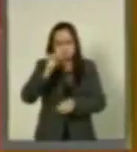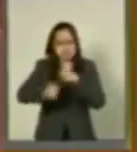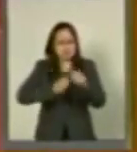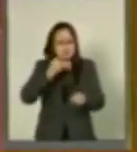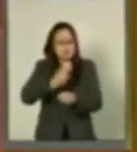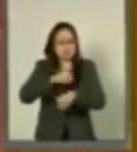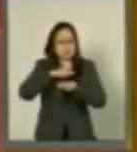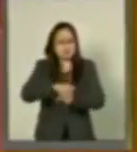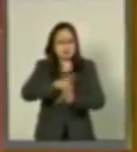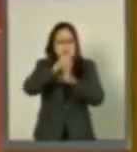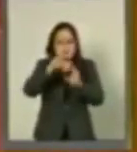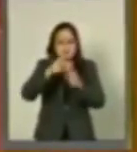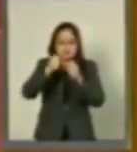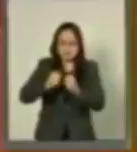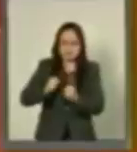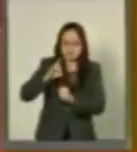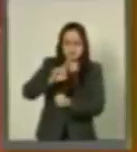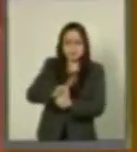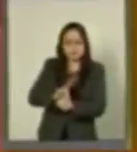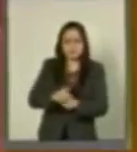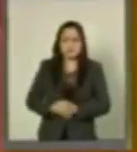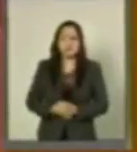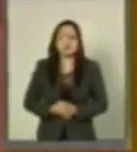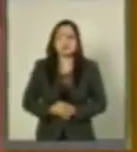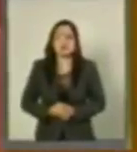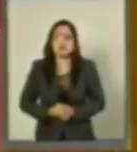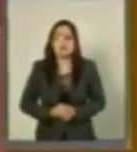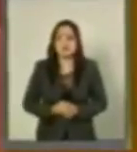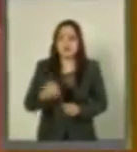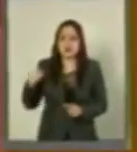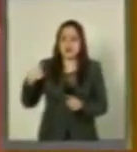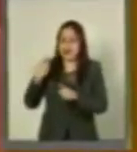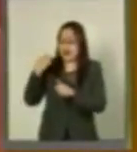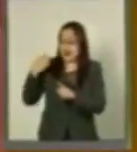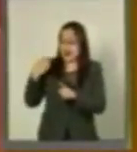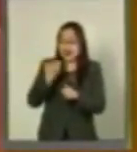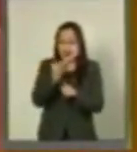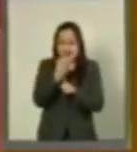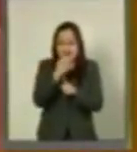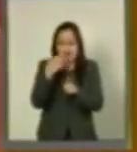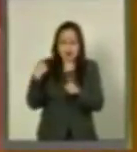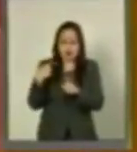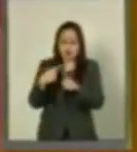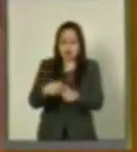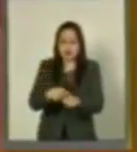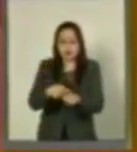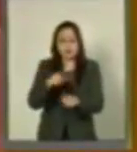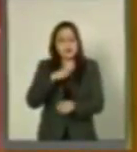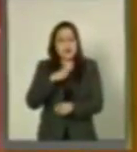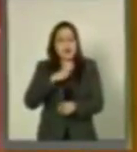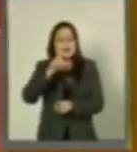seguridad pública. En lo que va del año, se han registrado